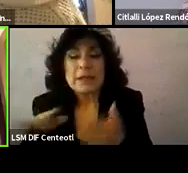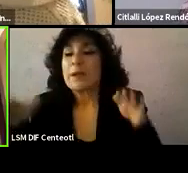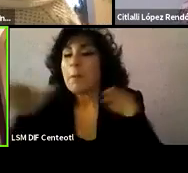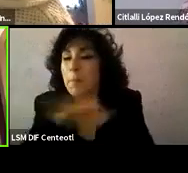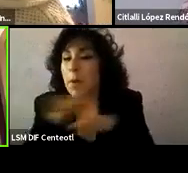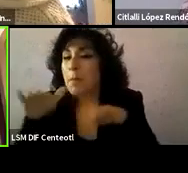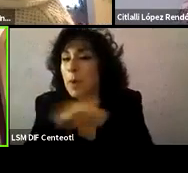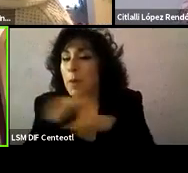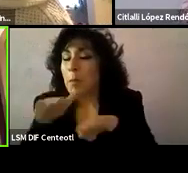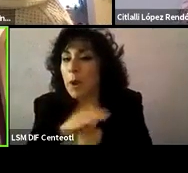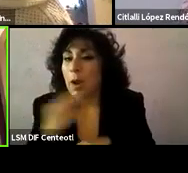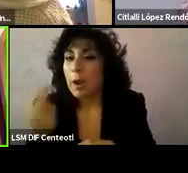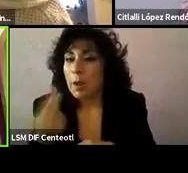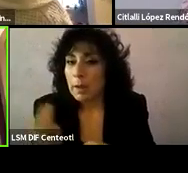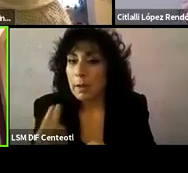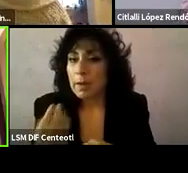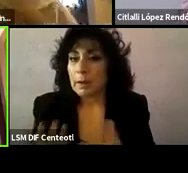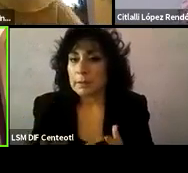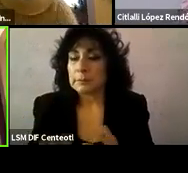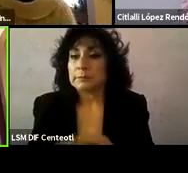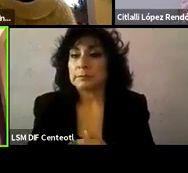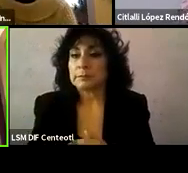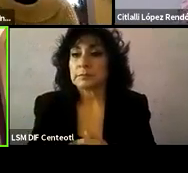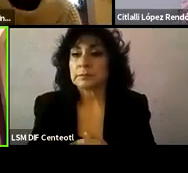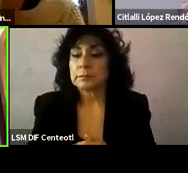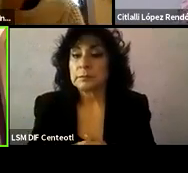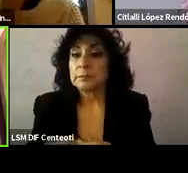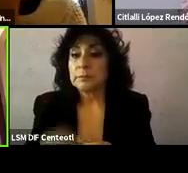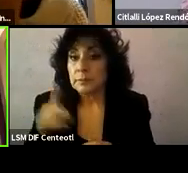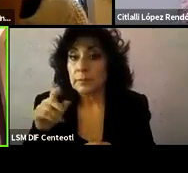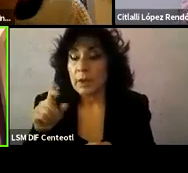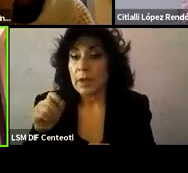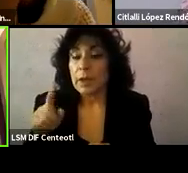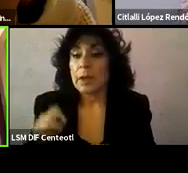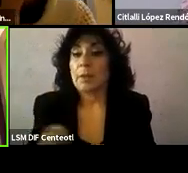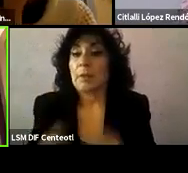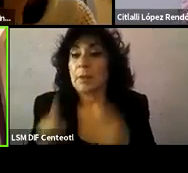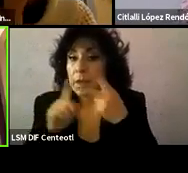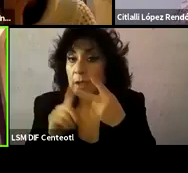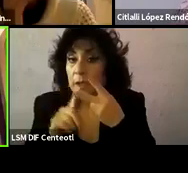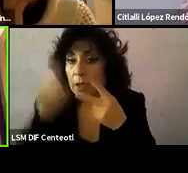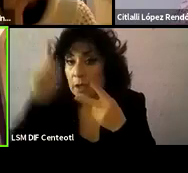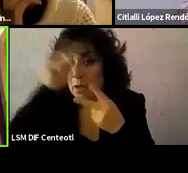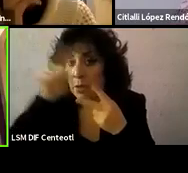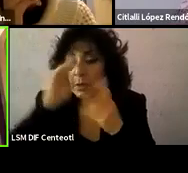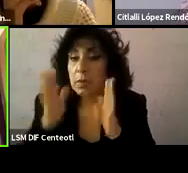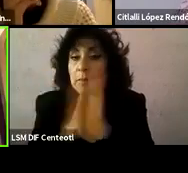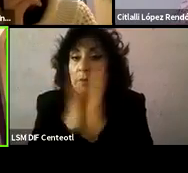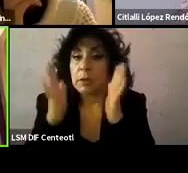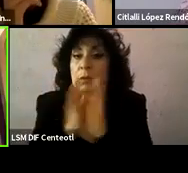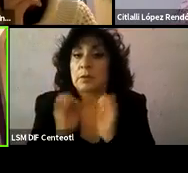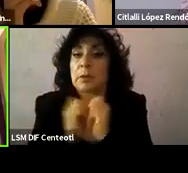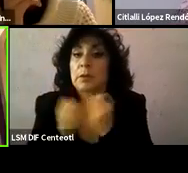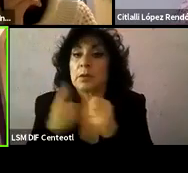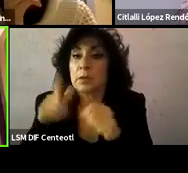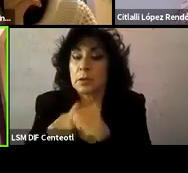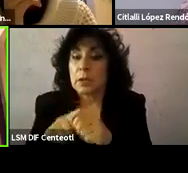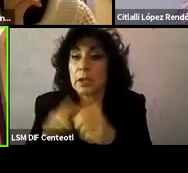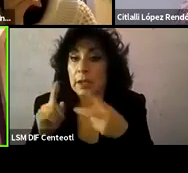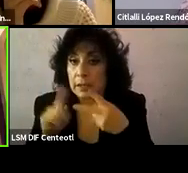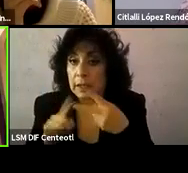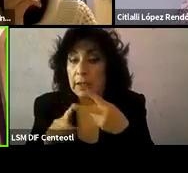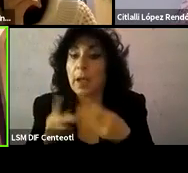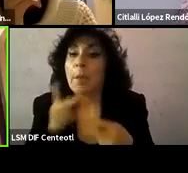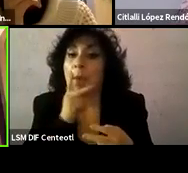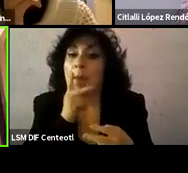de violencia que viven al interior de la escuela. Pero también está el Consejo de Participación Social, que está en las mamás y los papás.